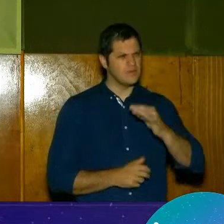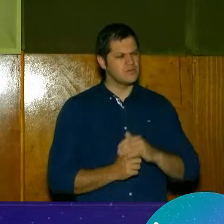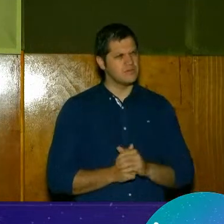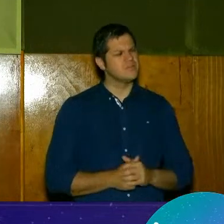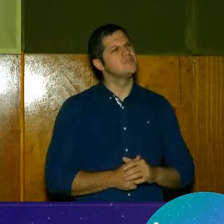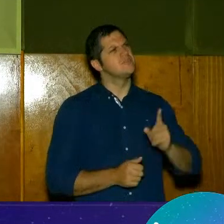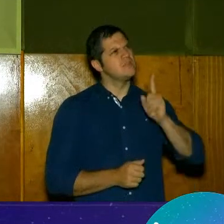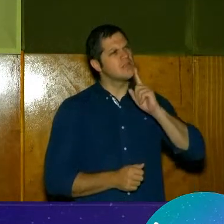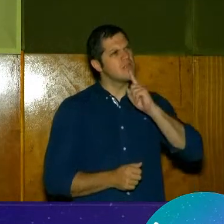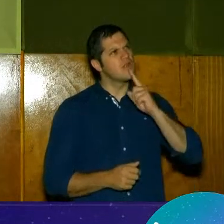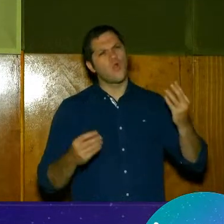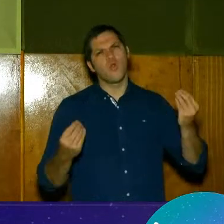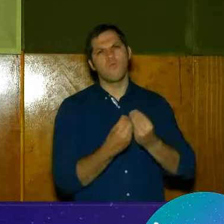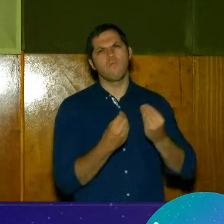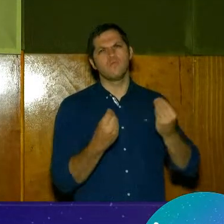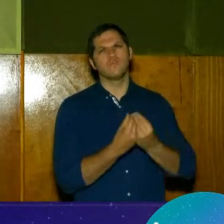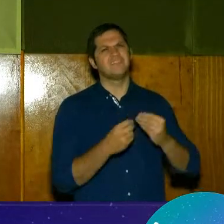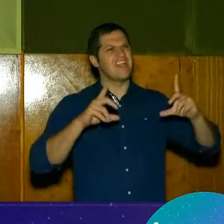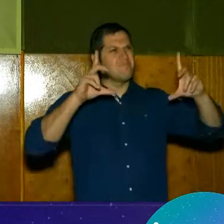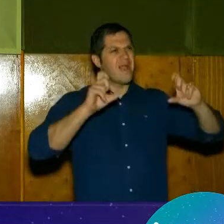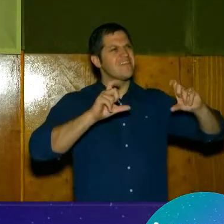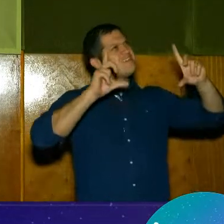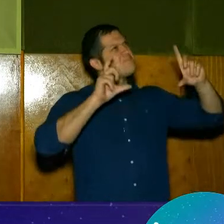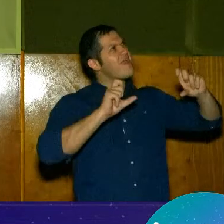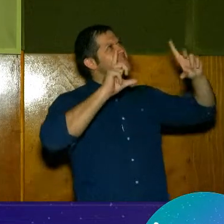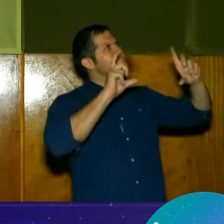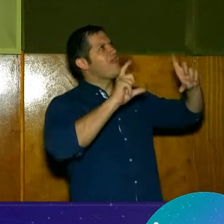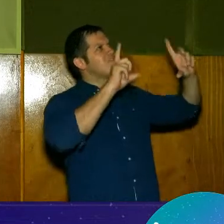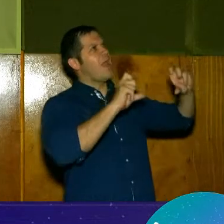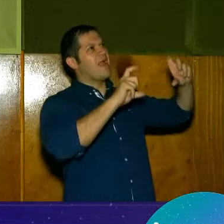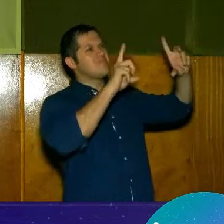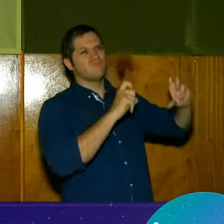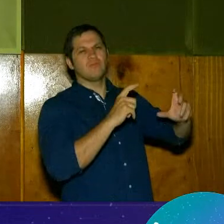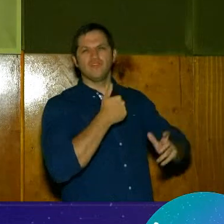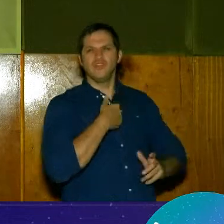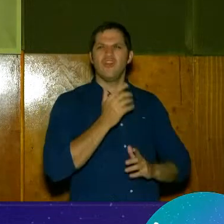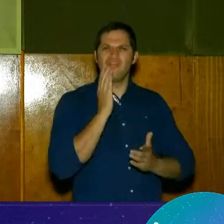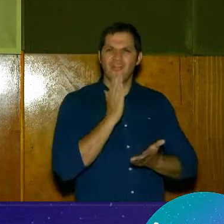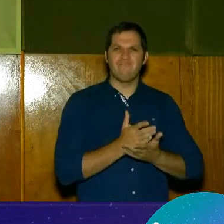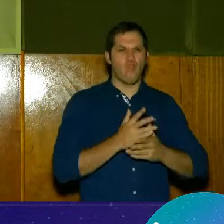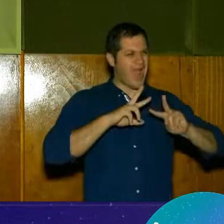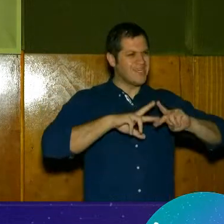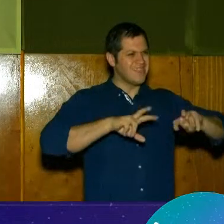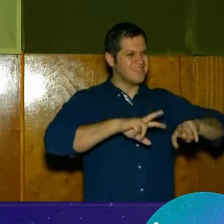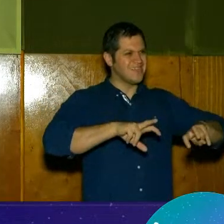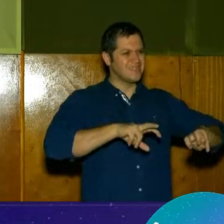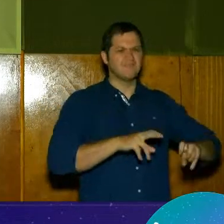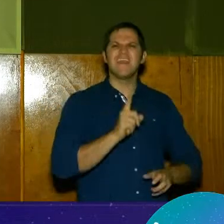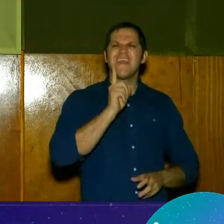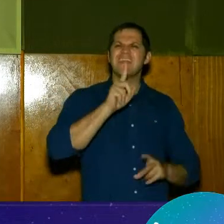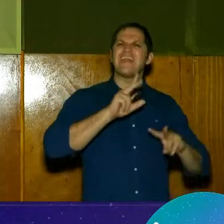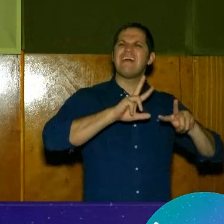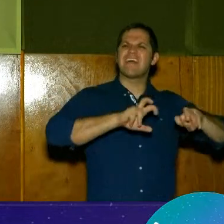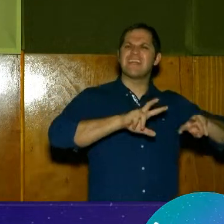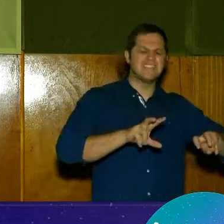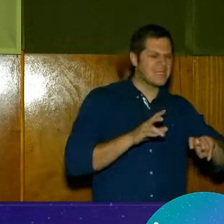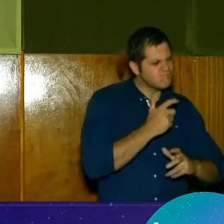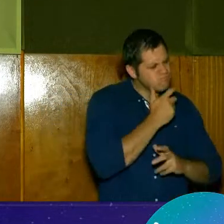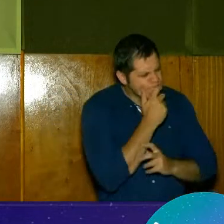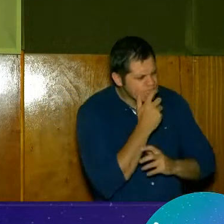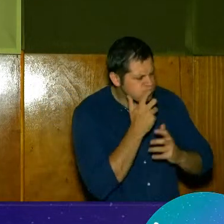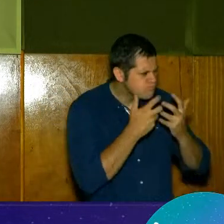de la universidad de harvard era pickering un señor llamado pickering y esta señal se dio cuenta de que tenía muchas